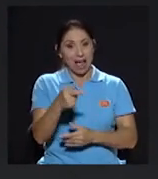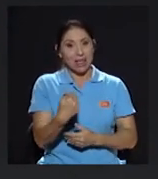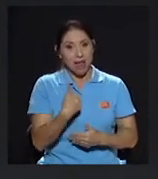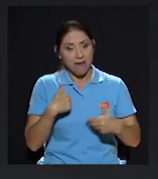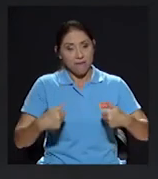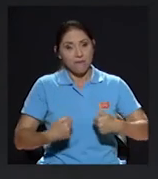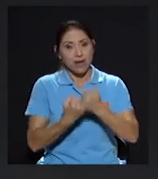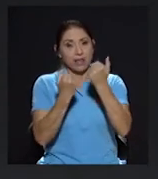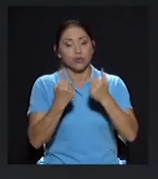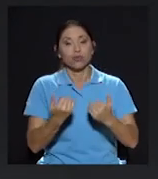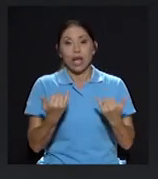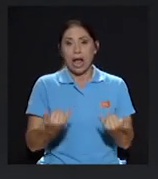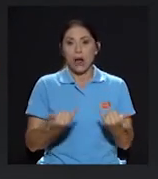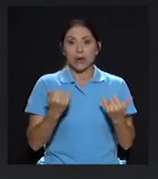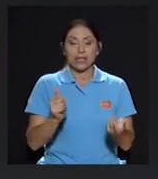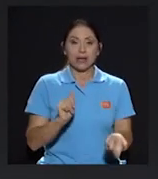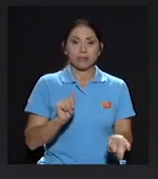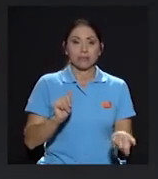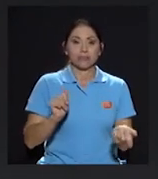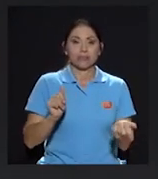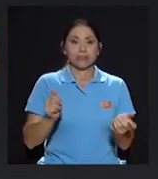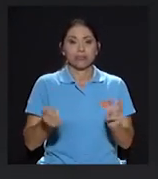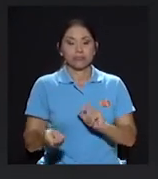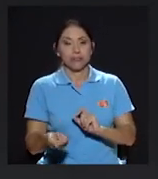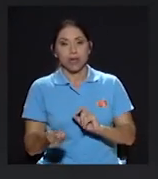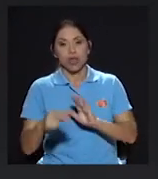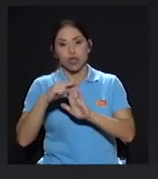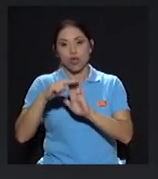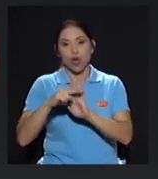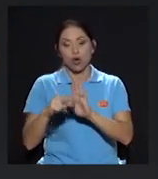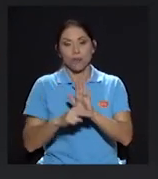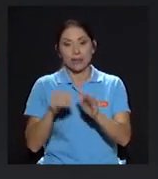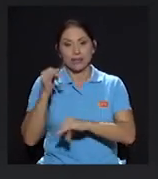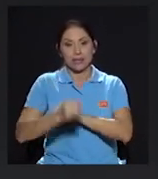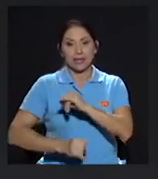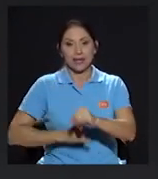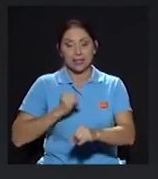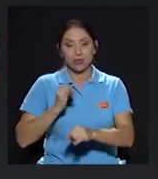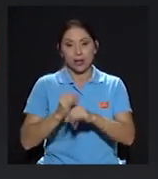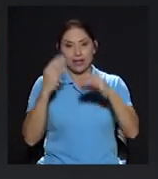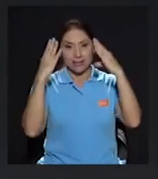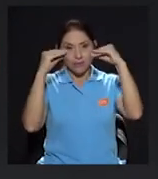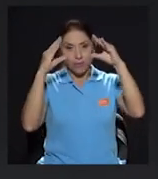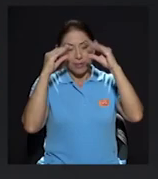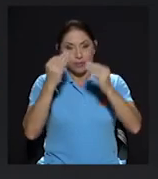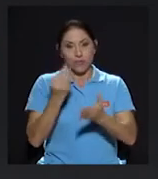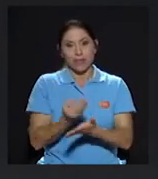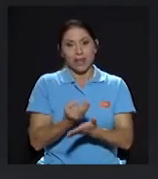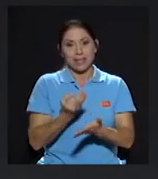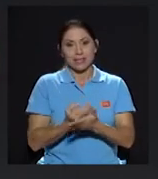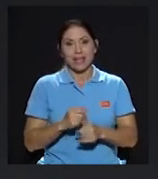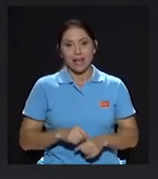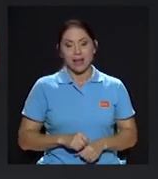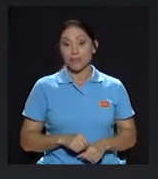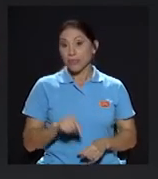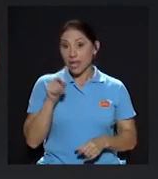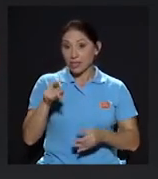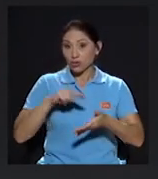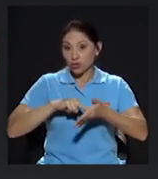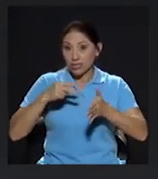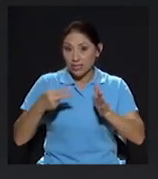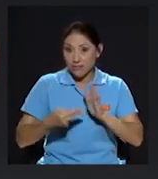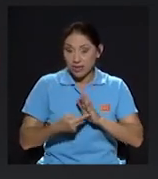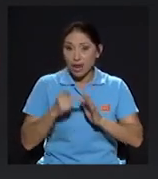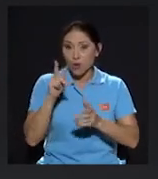migrando hacia las normas internacionales de información financiera lo cual va a ser un cambio significativo